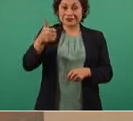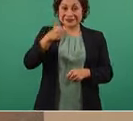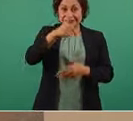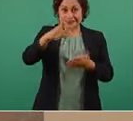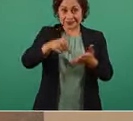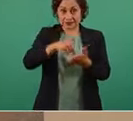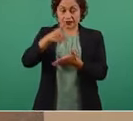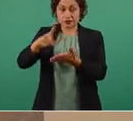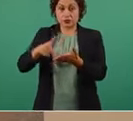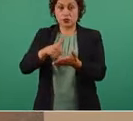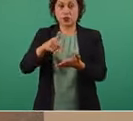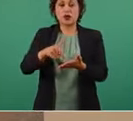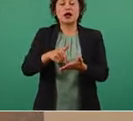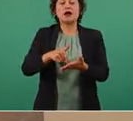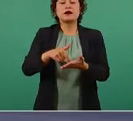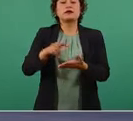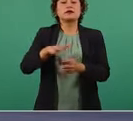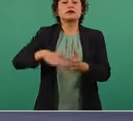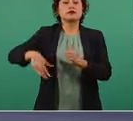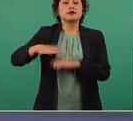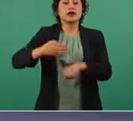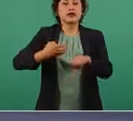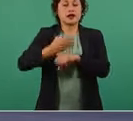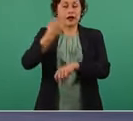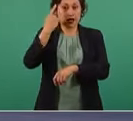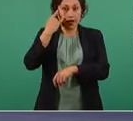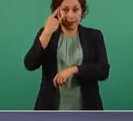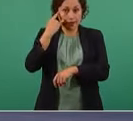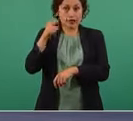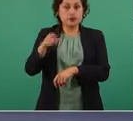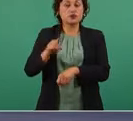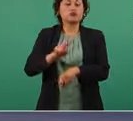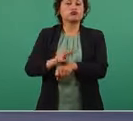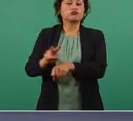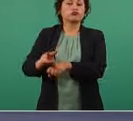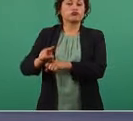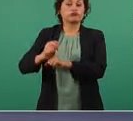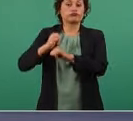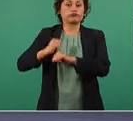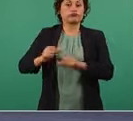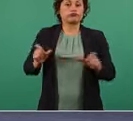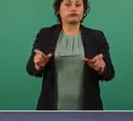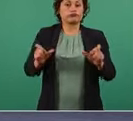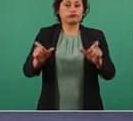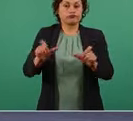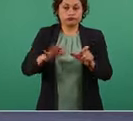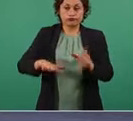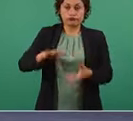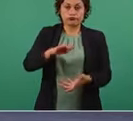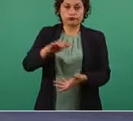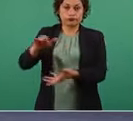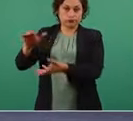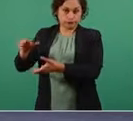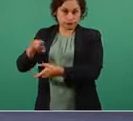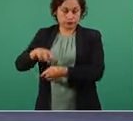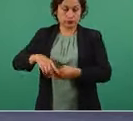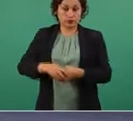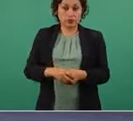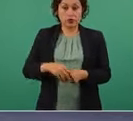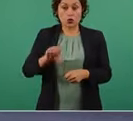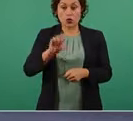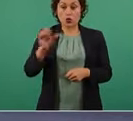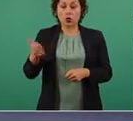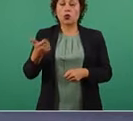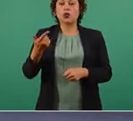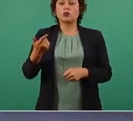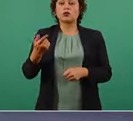área de la sonda de Campeche, en donde se le da seguridad a los buques que se encuentran ahí fondeados. En lo que se refiere a la operación del